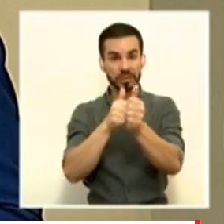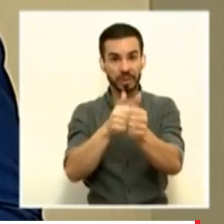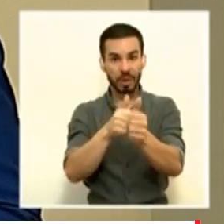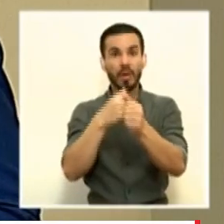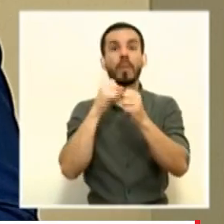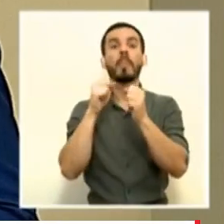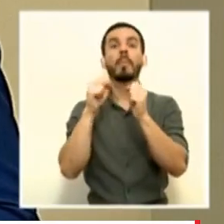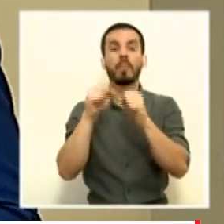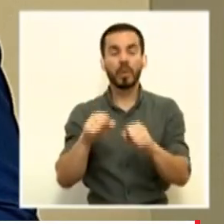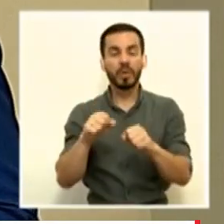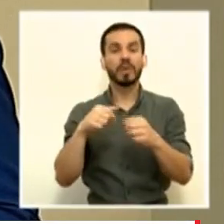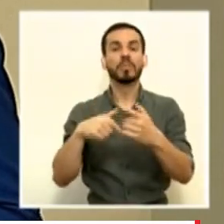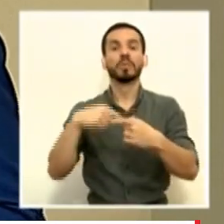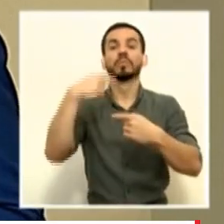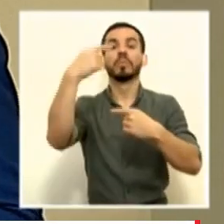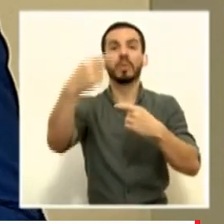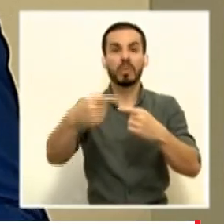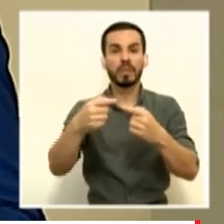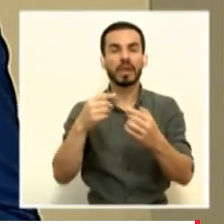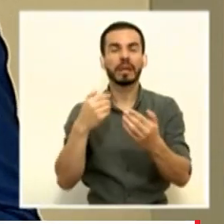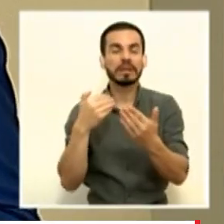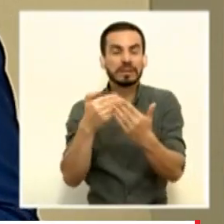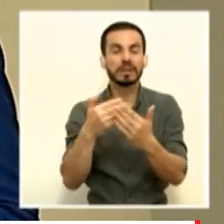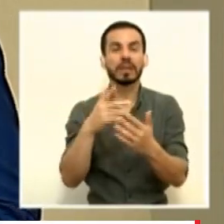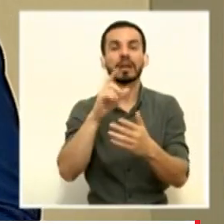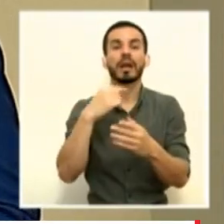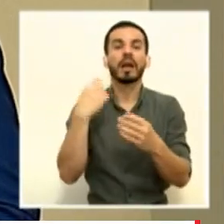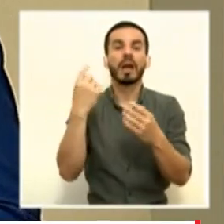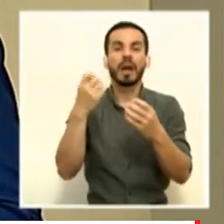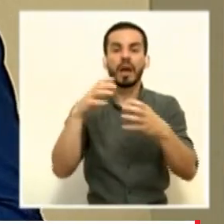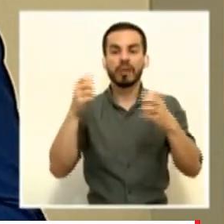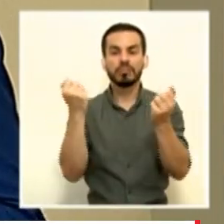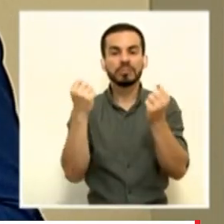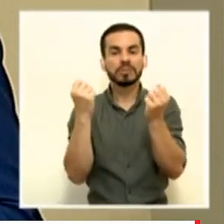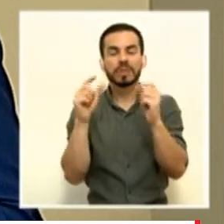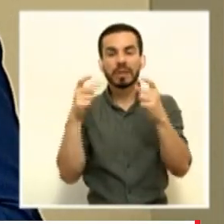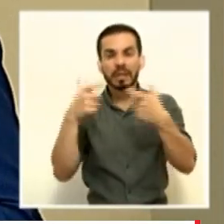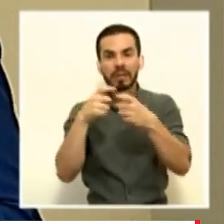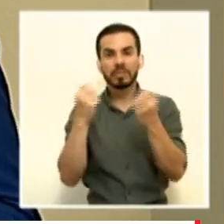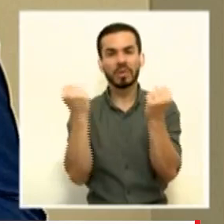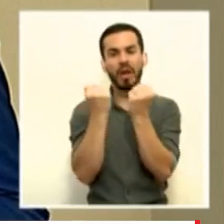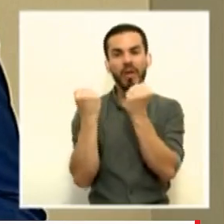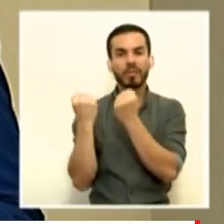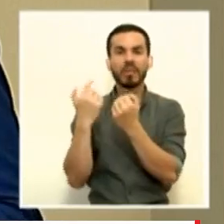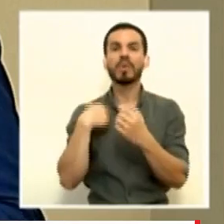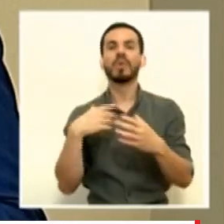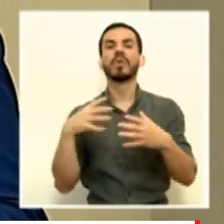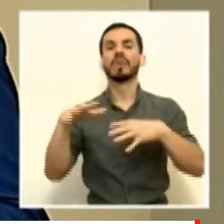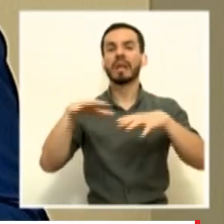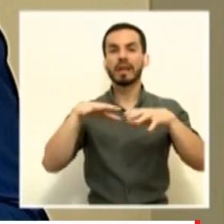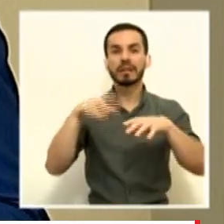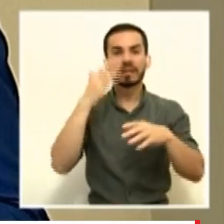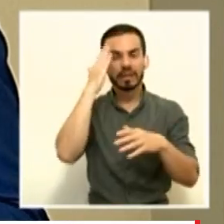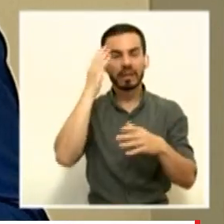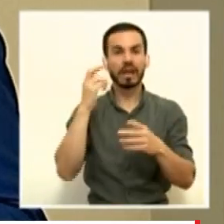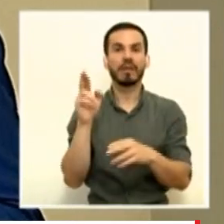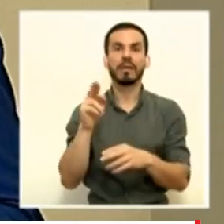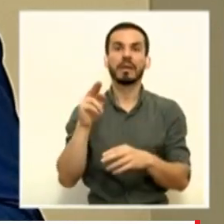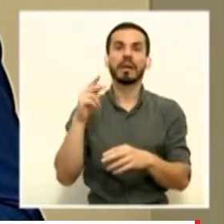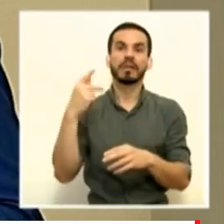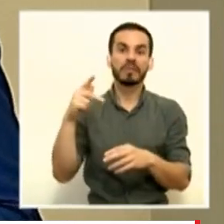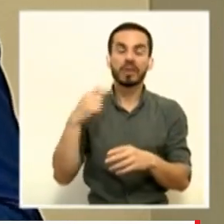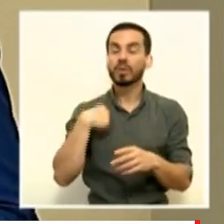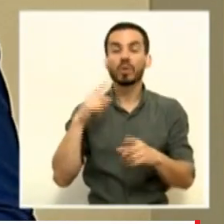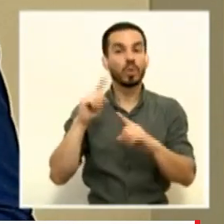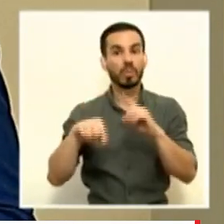retomar cercano lo más posible dentro de la disminución de los aforos y retomar actividades, sabiendo que hay actividades que son de mucho riesgo que no se van a